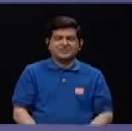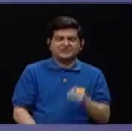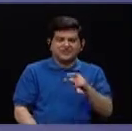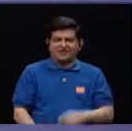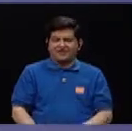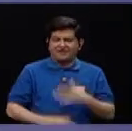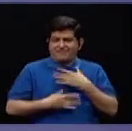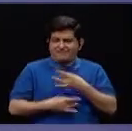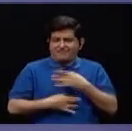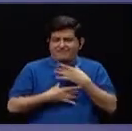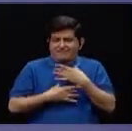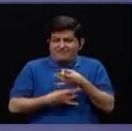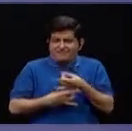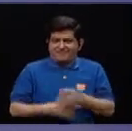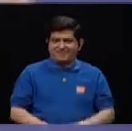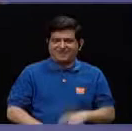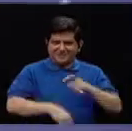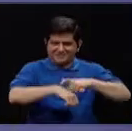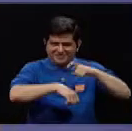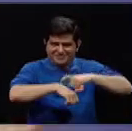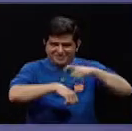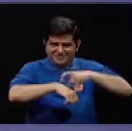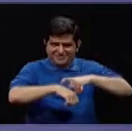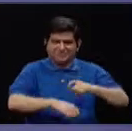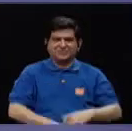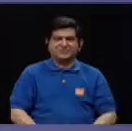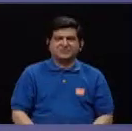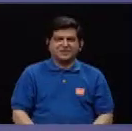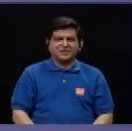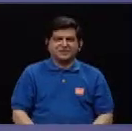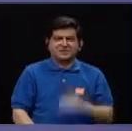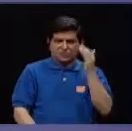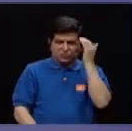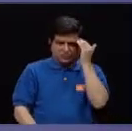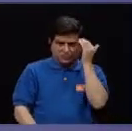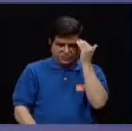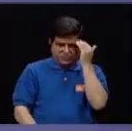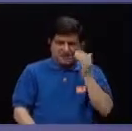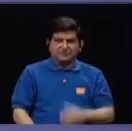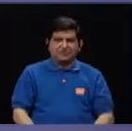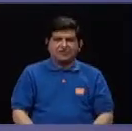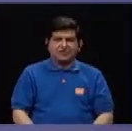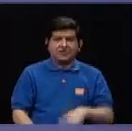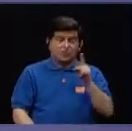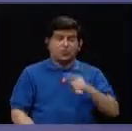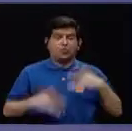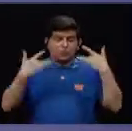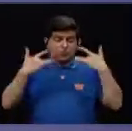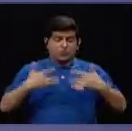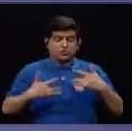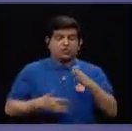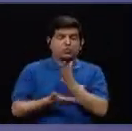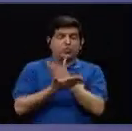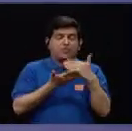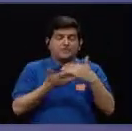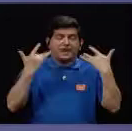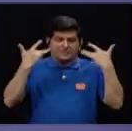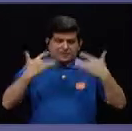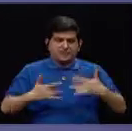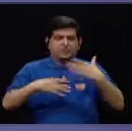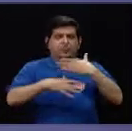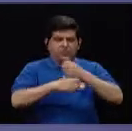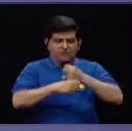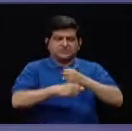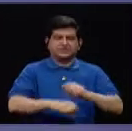picardía de lo que era en ese entonces, el hecho de saber que había que hacer un desnudo o un semidesnudo,